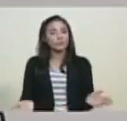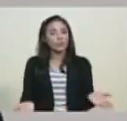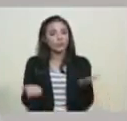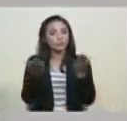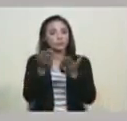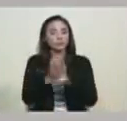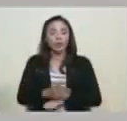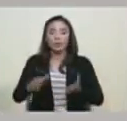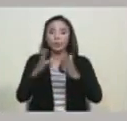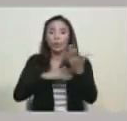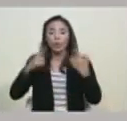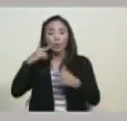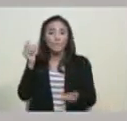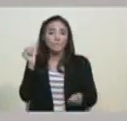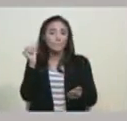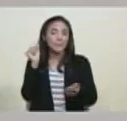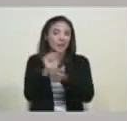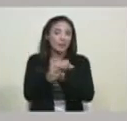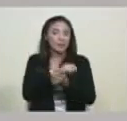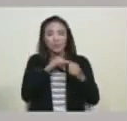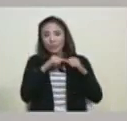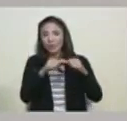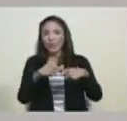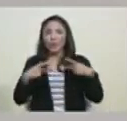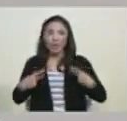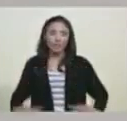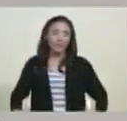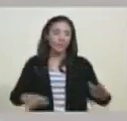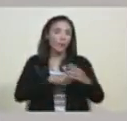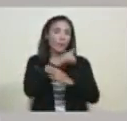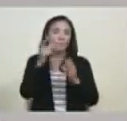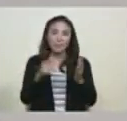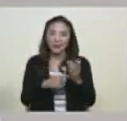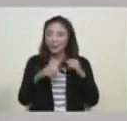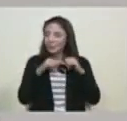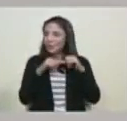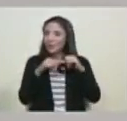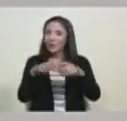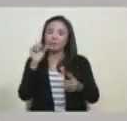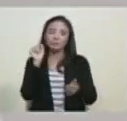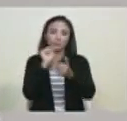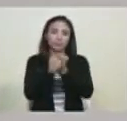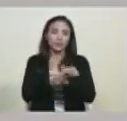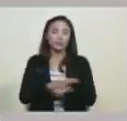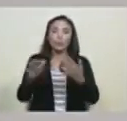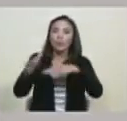la máxima pena por asesinos, por criminales, lo son.